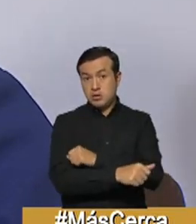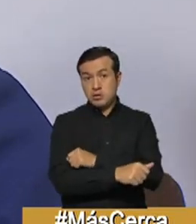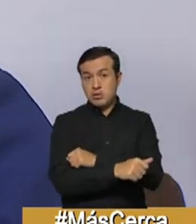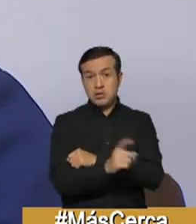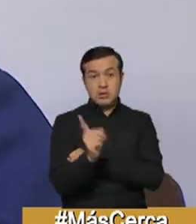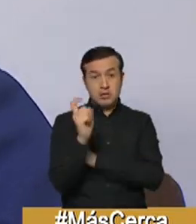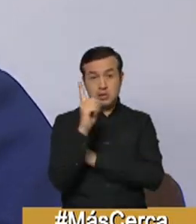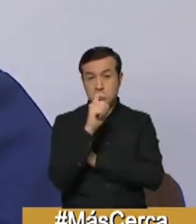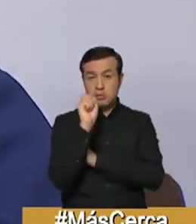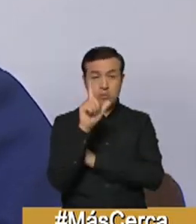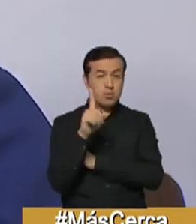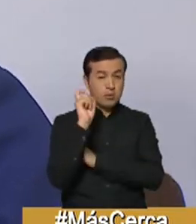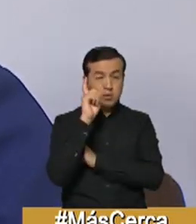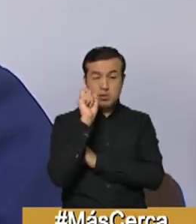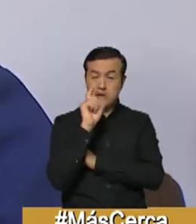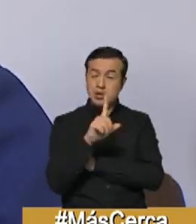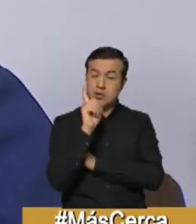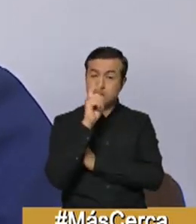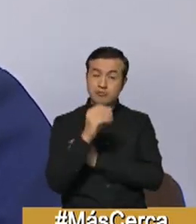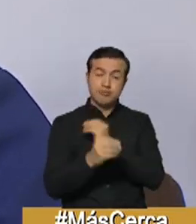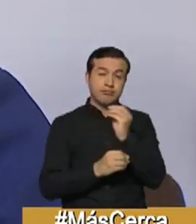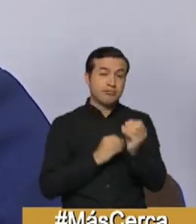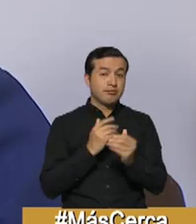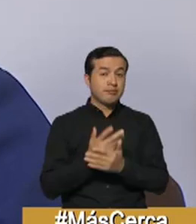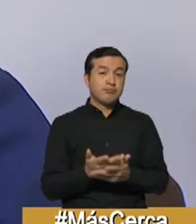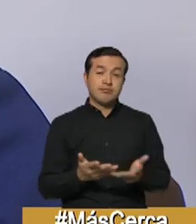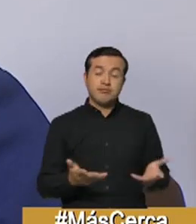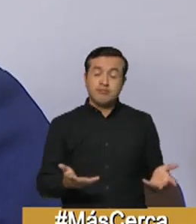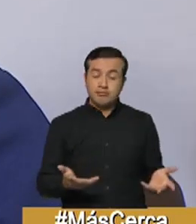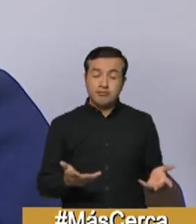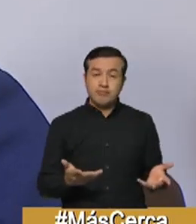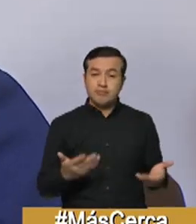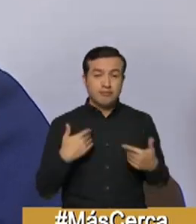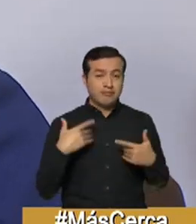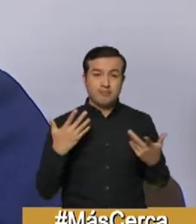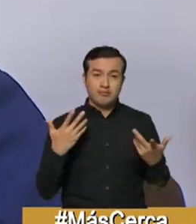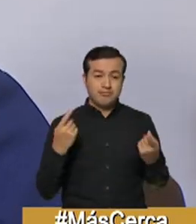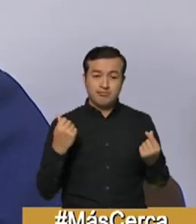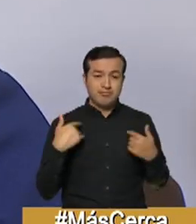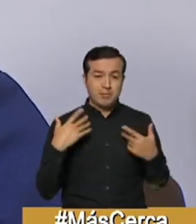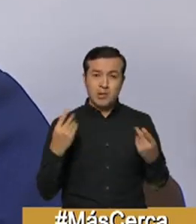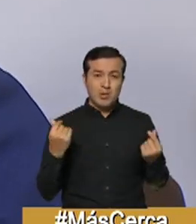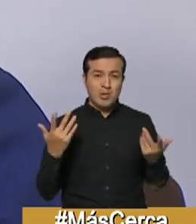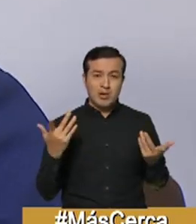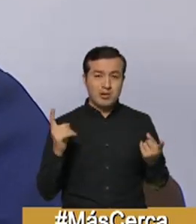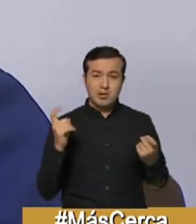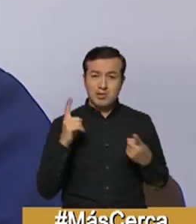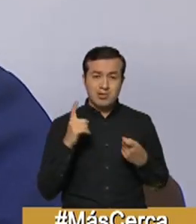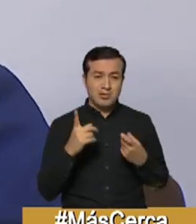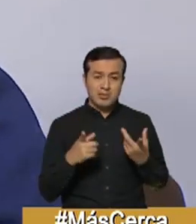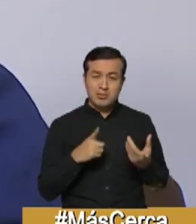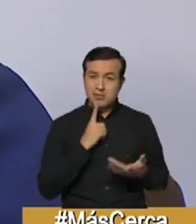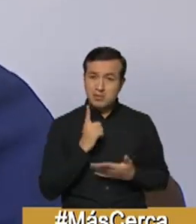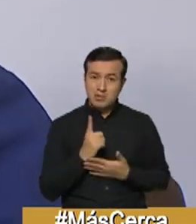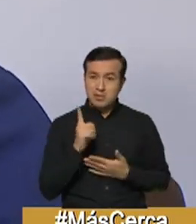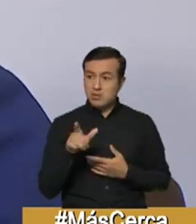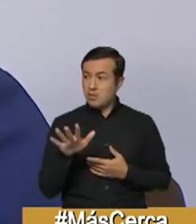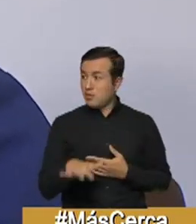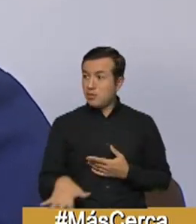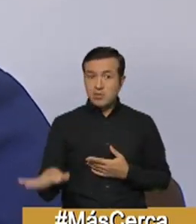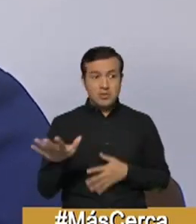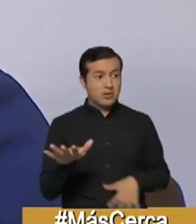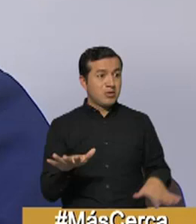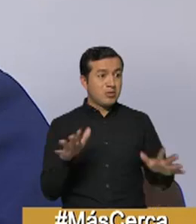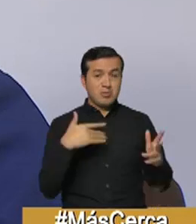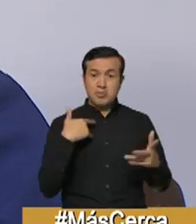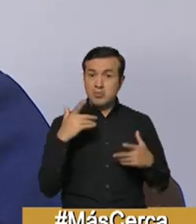es demasiado costosa y lastimosamente no contamos con los recursos, al menos como los vecinos y nosotros, al